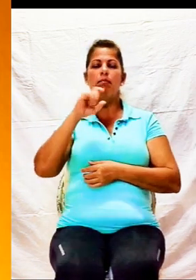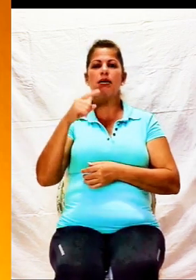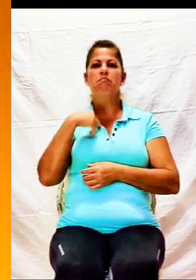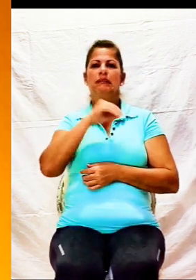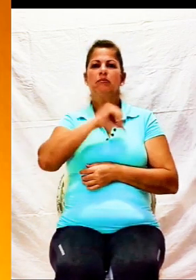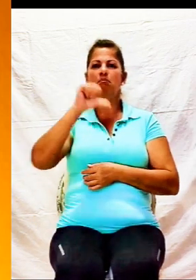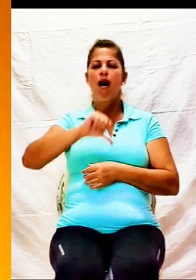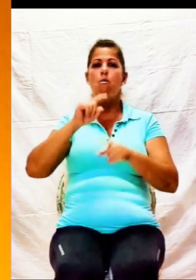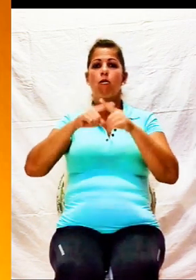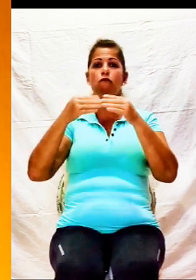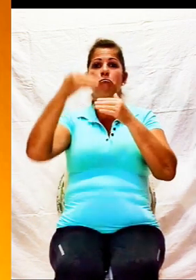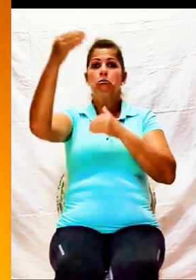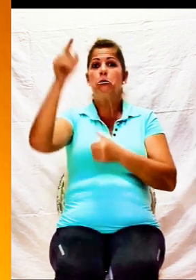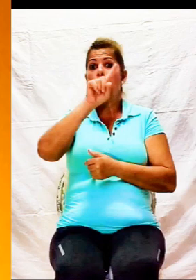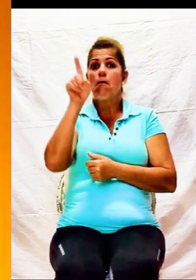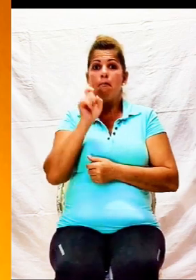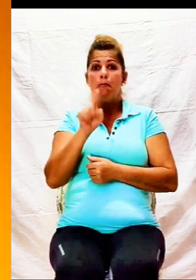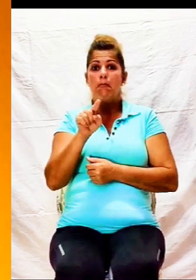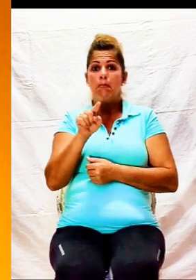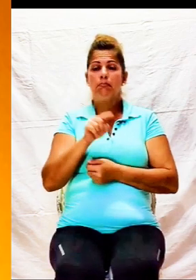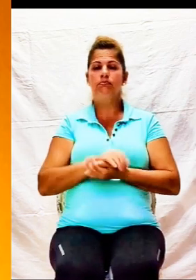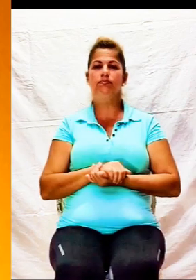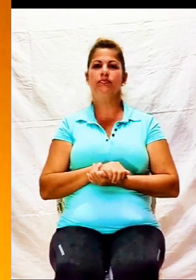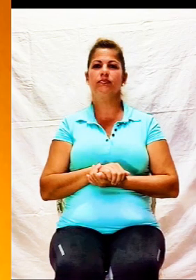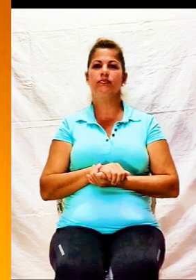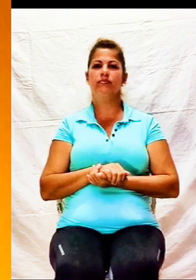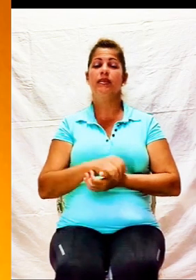no para de estimularnos con sus imágenes?